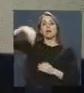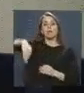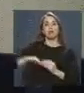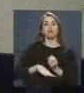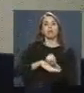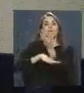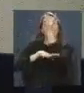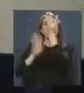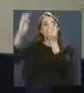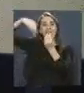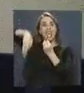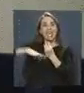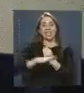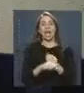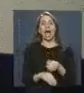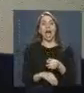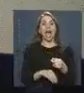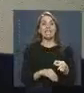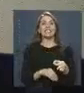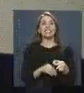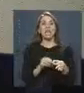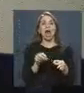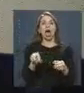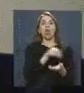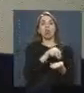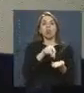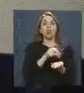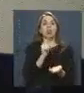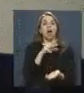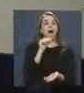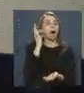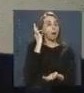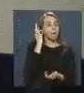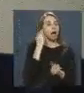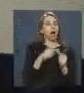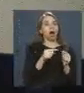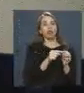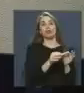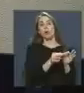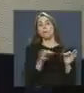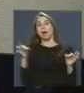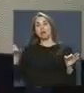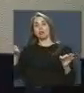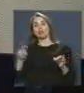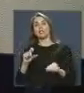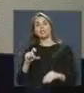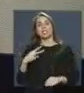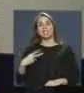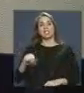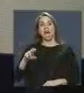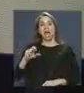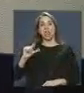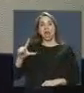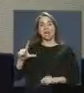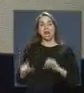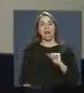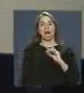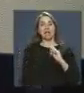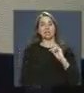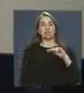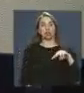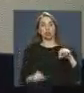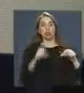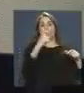sector de la Isla Dama y también a los sectores un poco más al norte, Chañaral de Ceituno en este caso, que conforman un solo